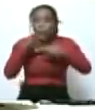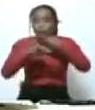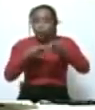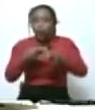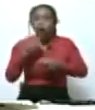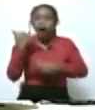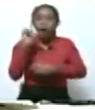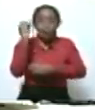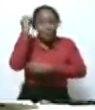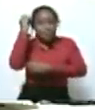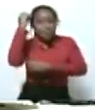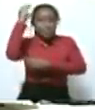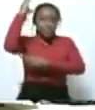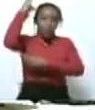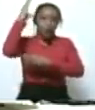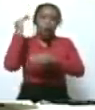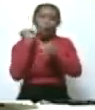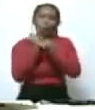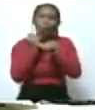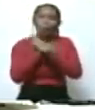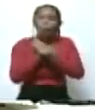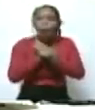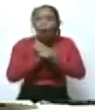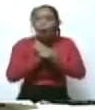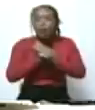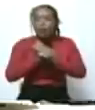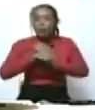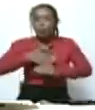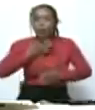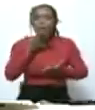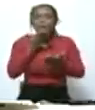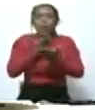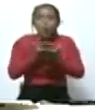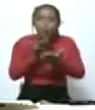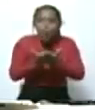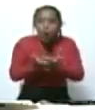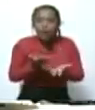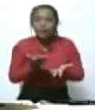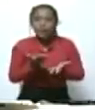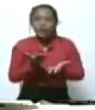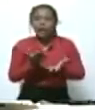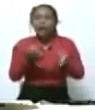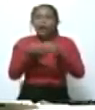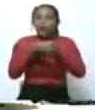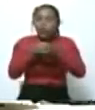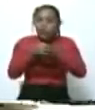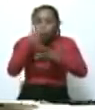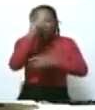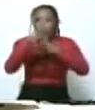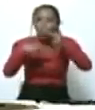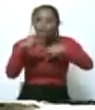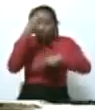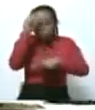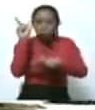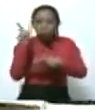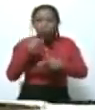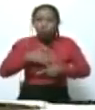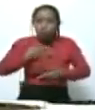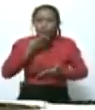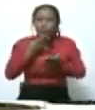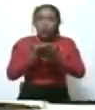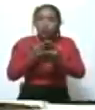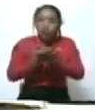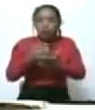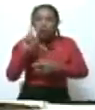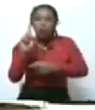capaz, el partido sea capaz de hacer propuestas, el partido sea capaz no solo de hacer propuestas, sino